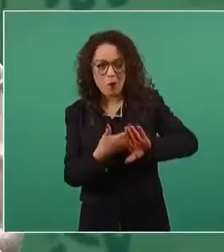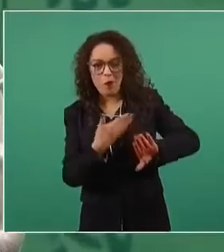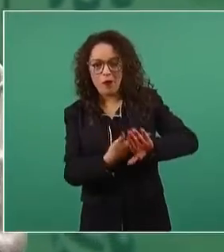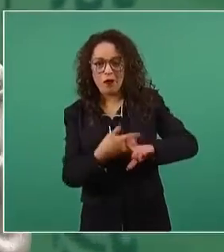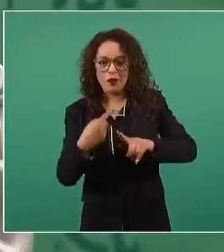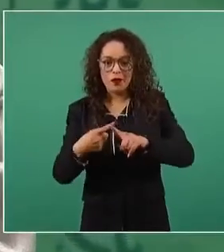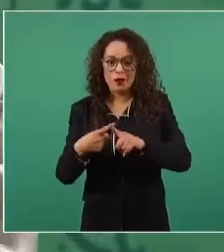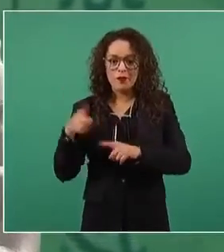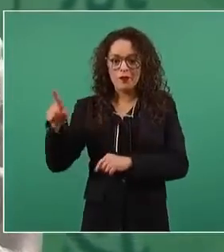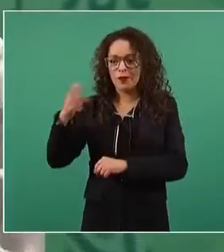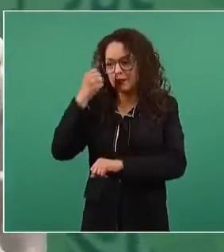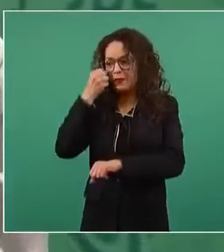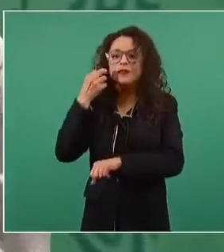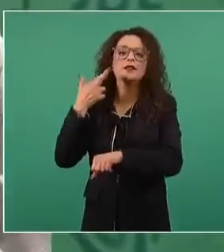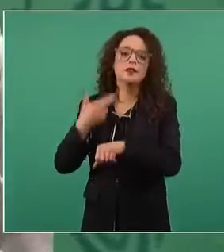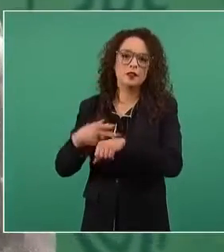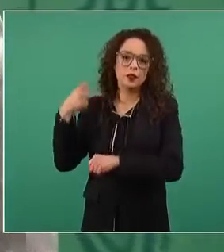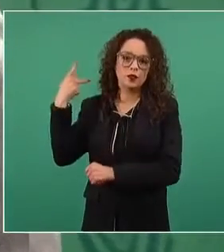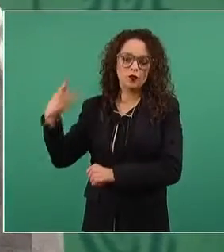era el secretario del dictador,